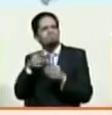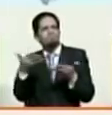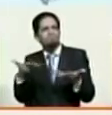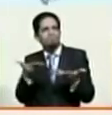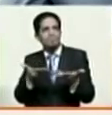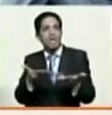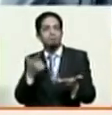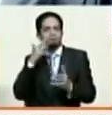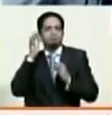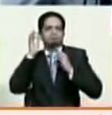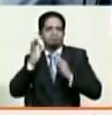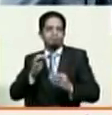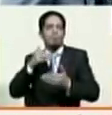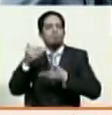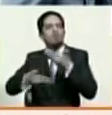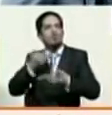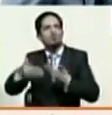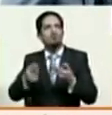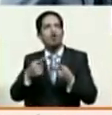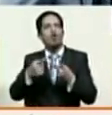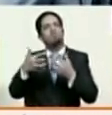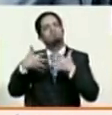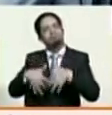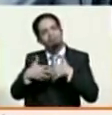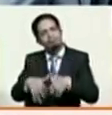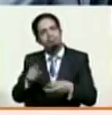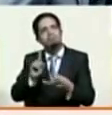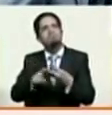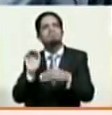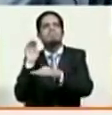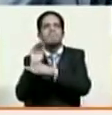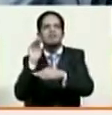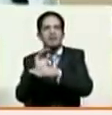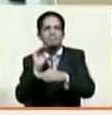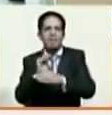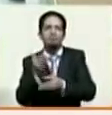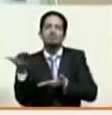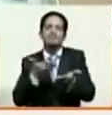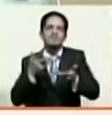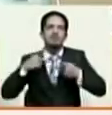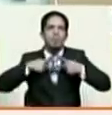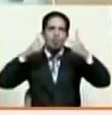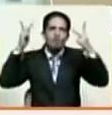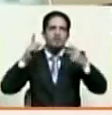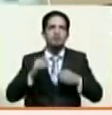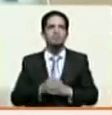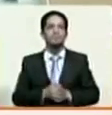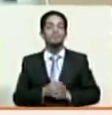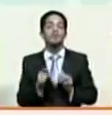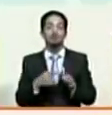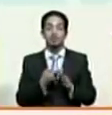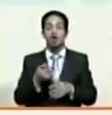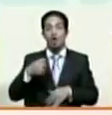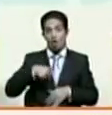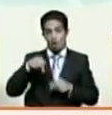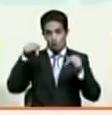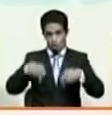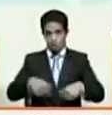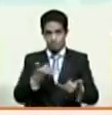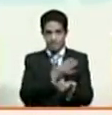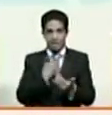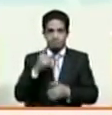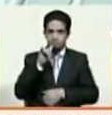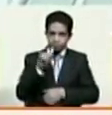procesos productivos, garantizar el mantenimiento en el área de los servicios públicos. Así que hoy queríamos anunciar al país que